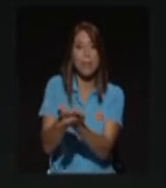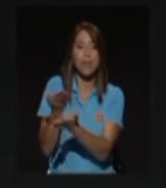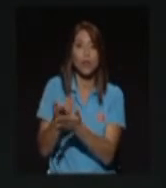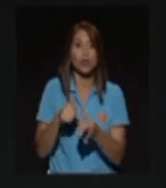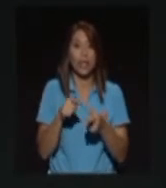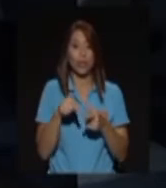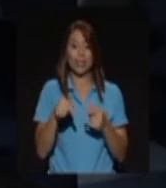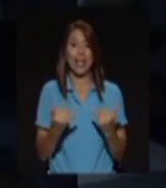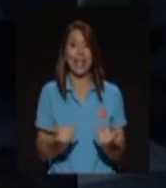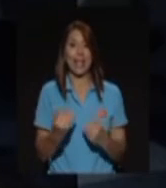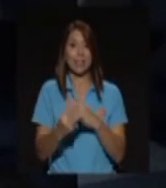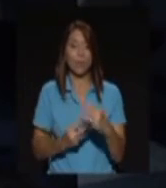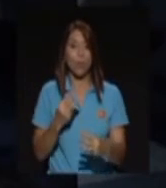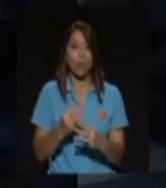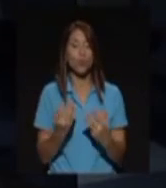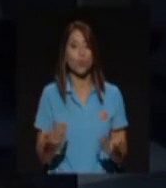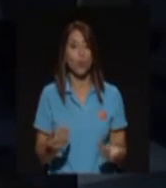este mundo